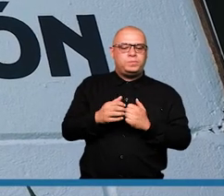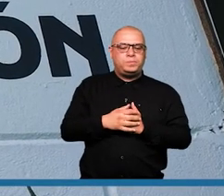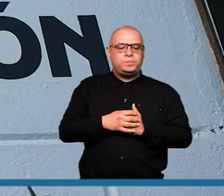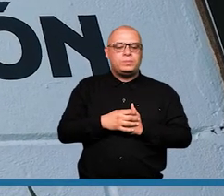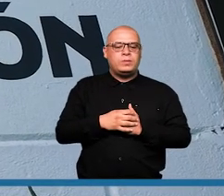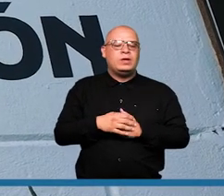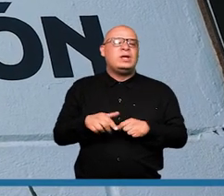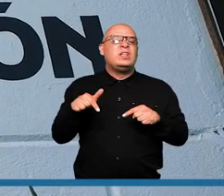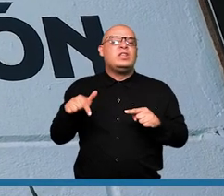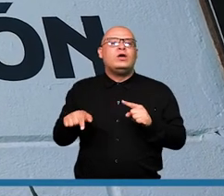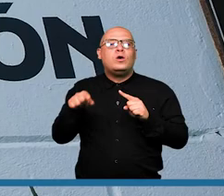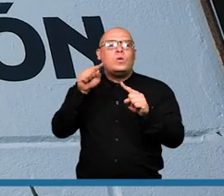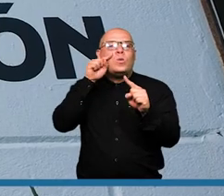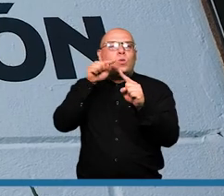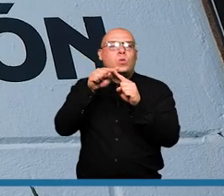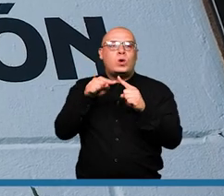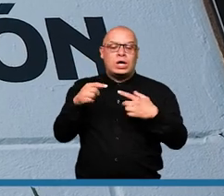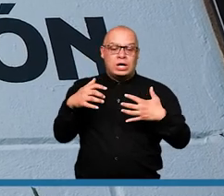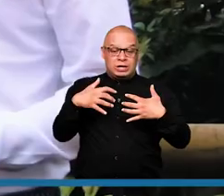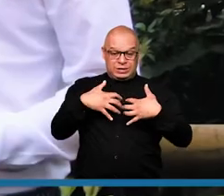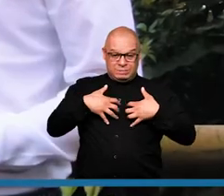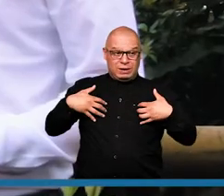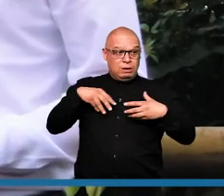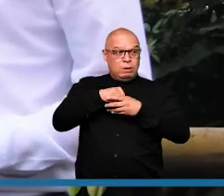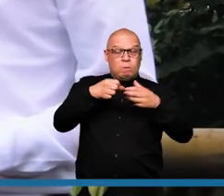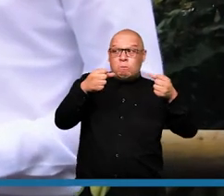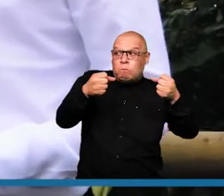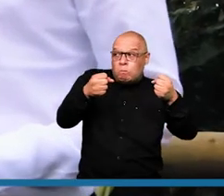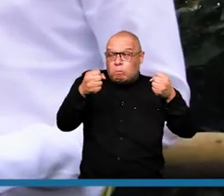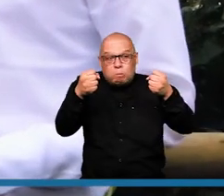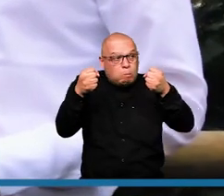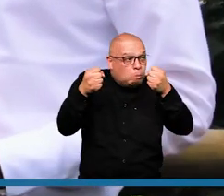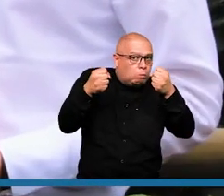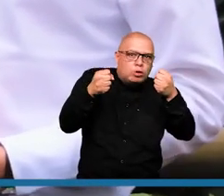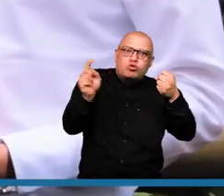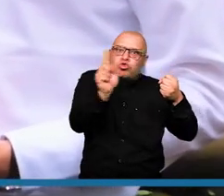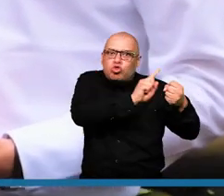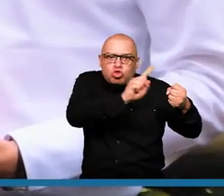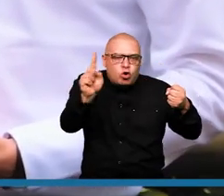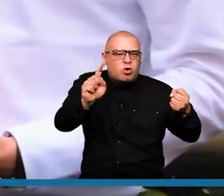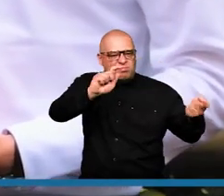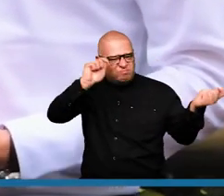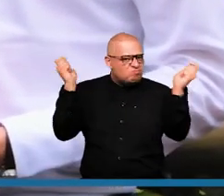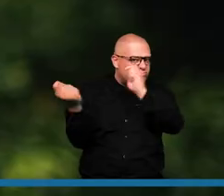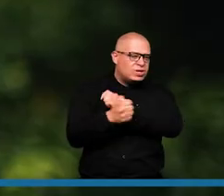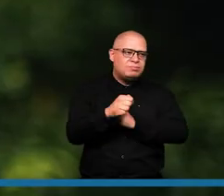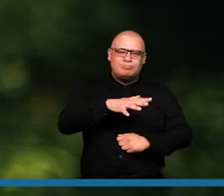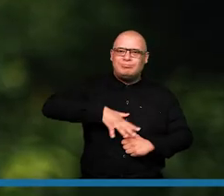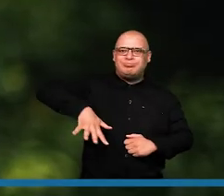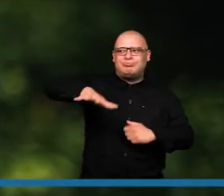ser hacia dónde deberían ir los zoológicos y cómo deberíamos trabajar con la colección biológica que tenemos,